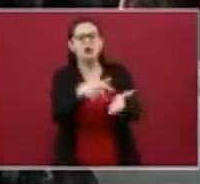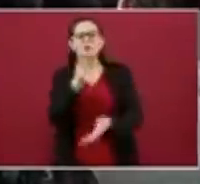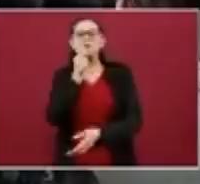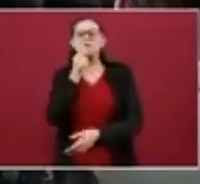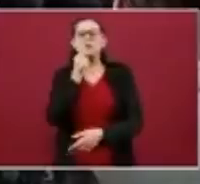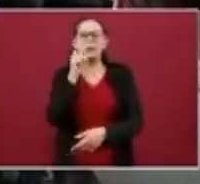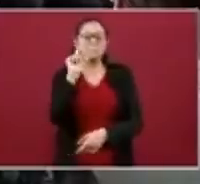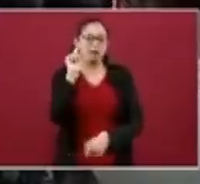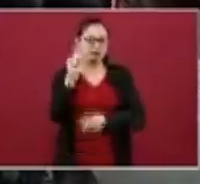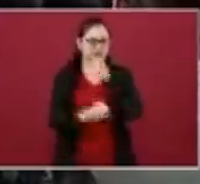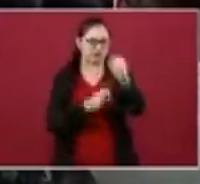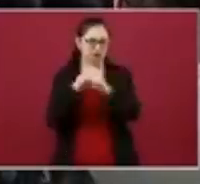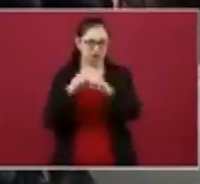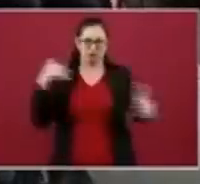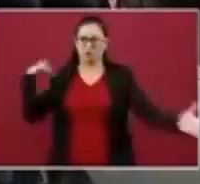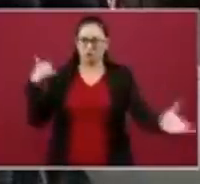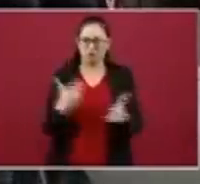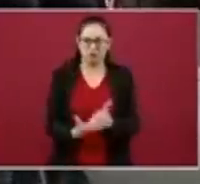20 años.